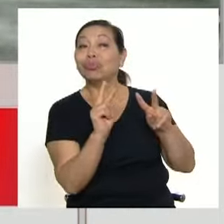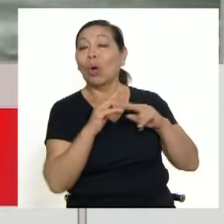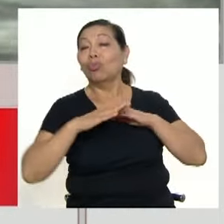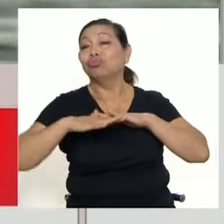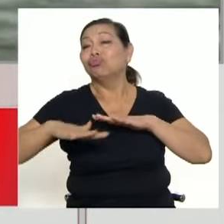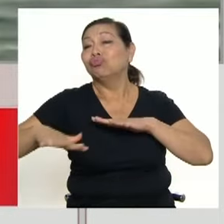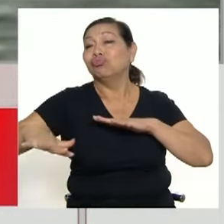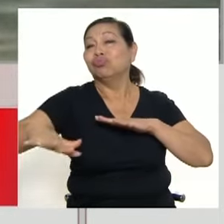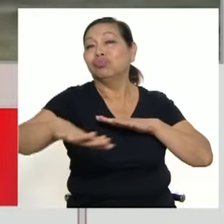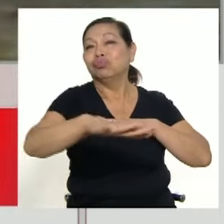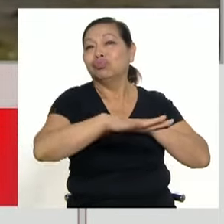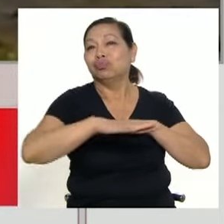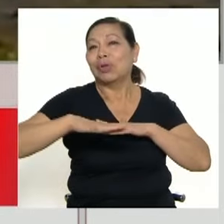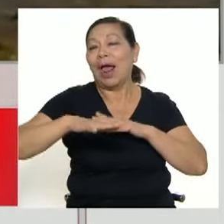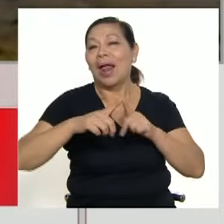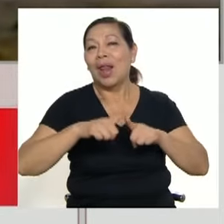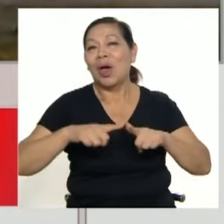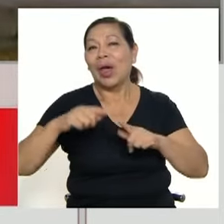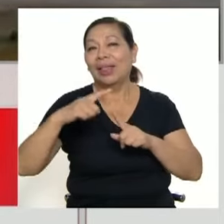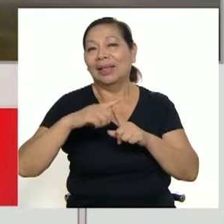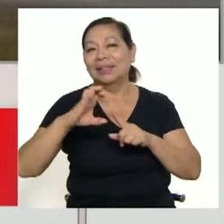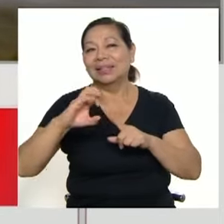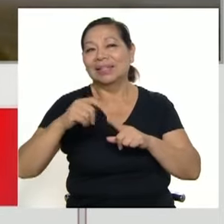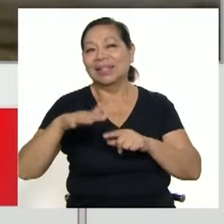lago Titicaca.